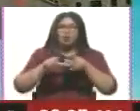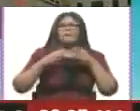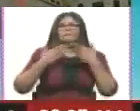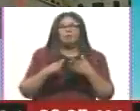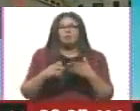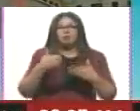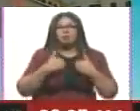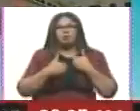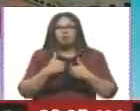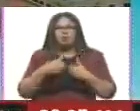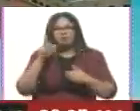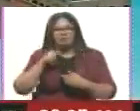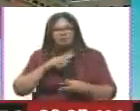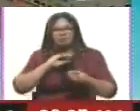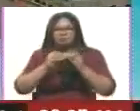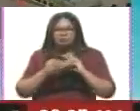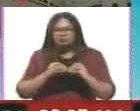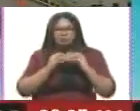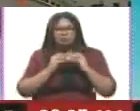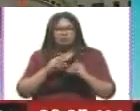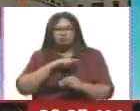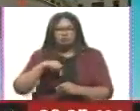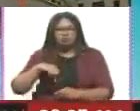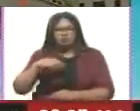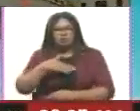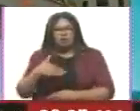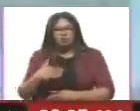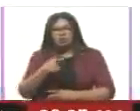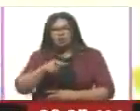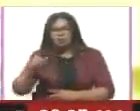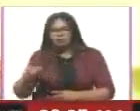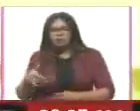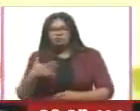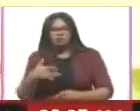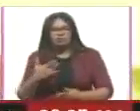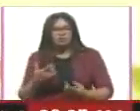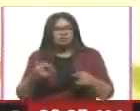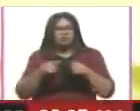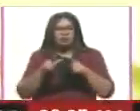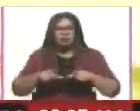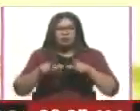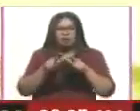preocupan, que nosotros queremos que la gente se sienta que puede estar en espacios públicos